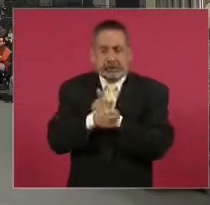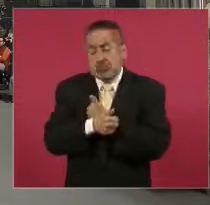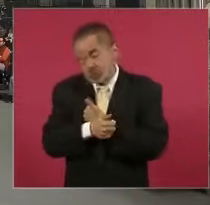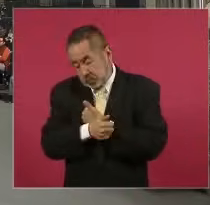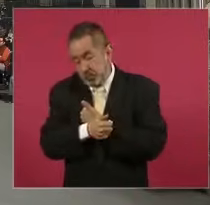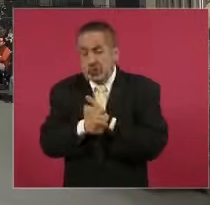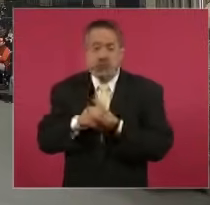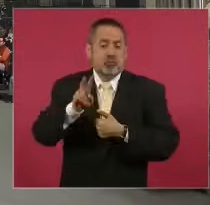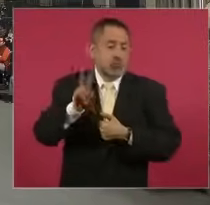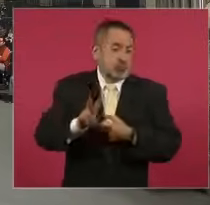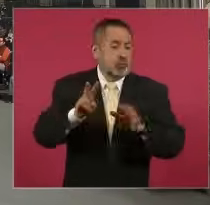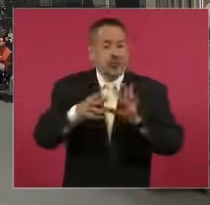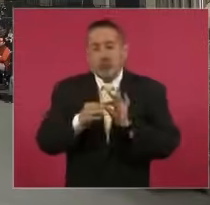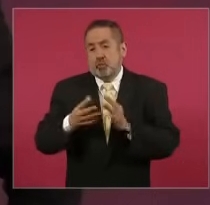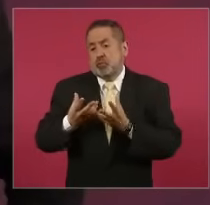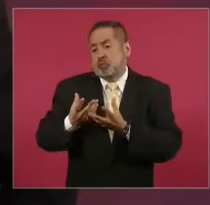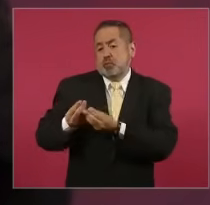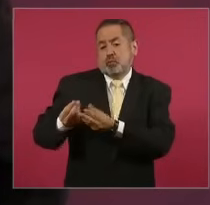o que fingen,